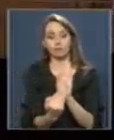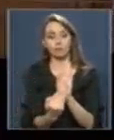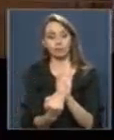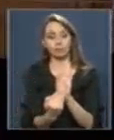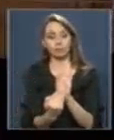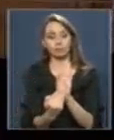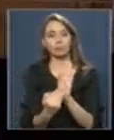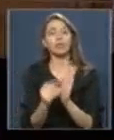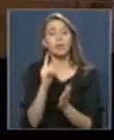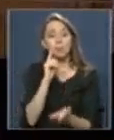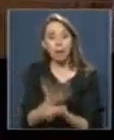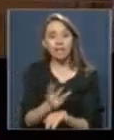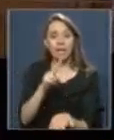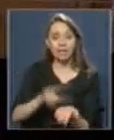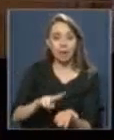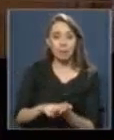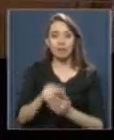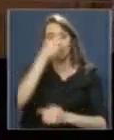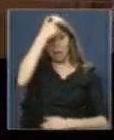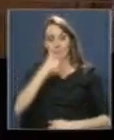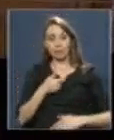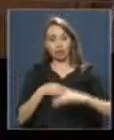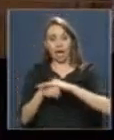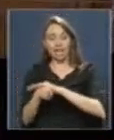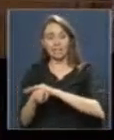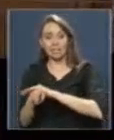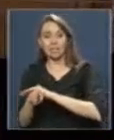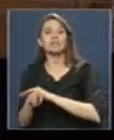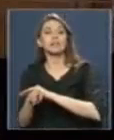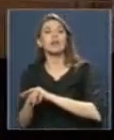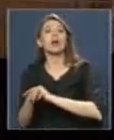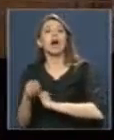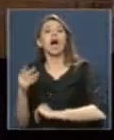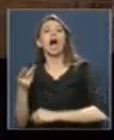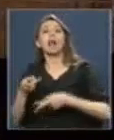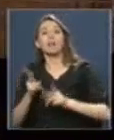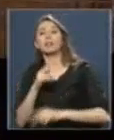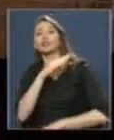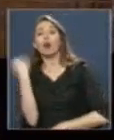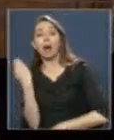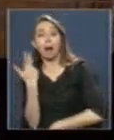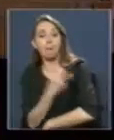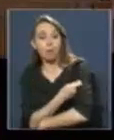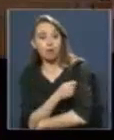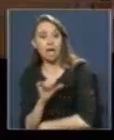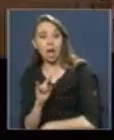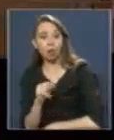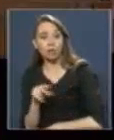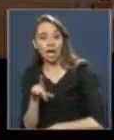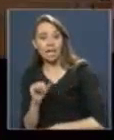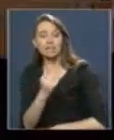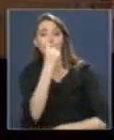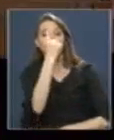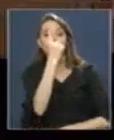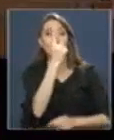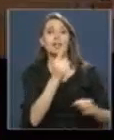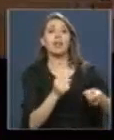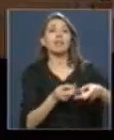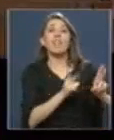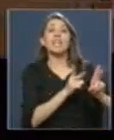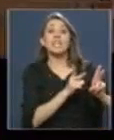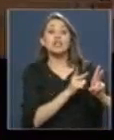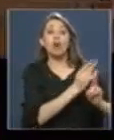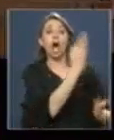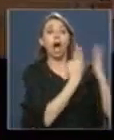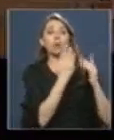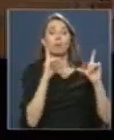para que haya realmente acceso a la eutanasia, tiene que haber primero también acceso a los cuidados paliativos. Para